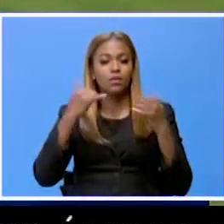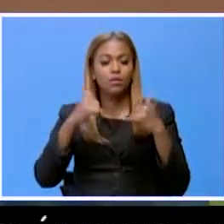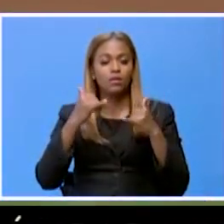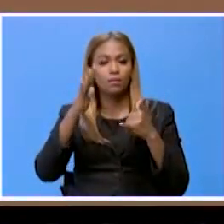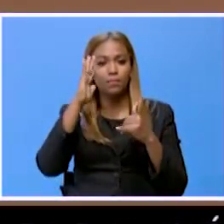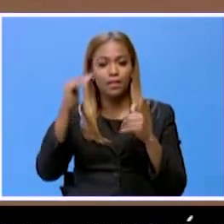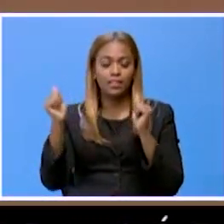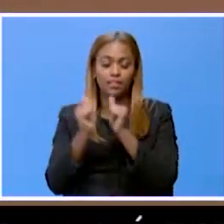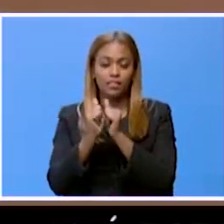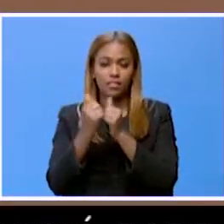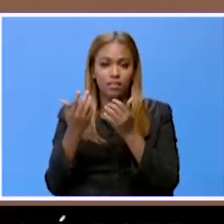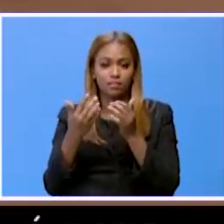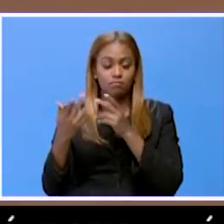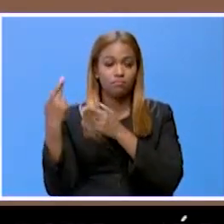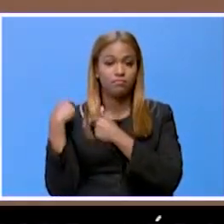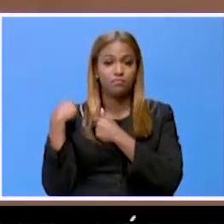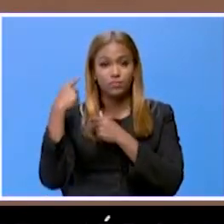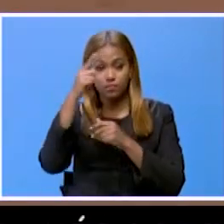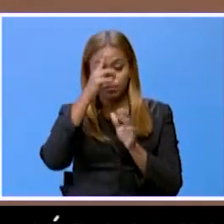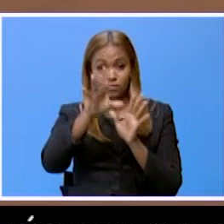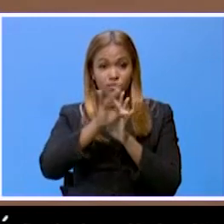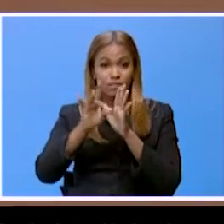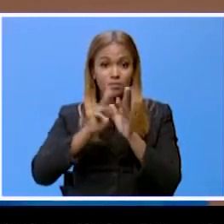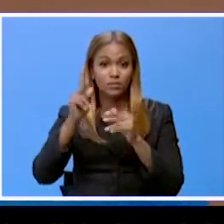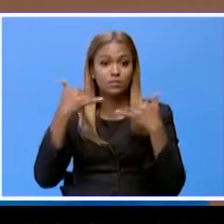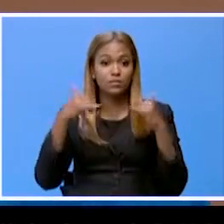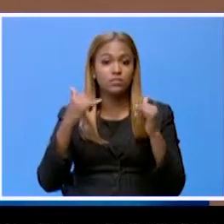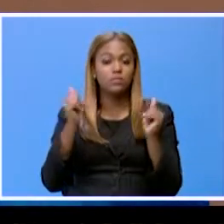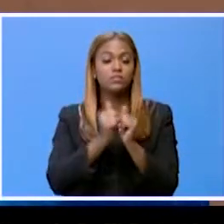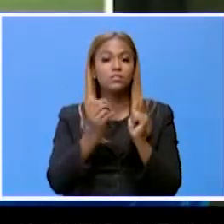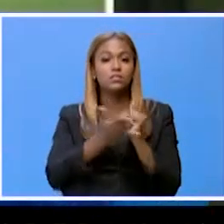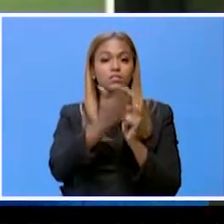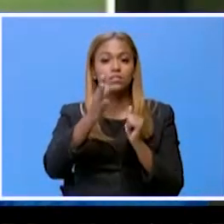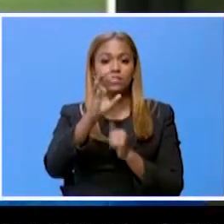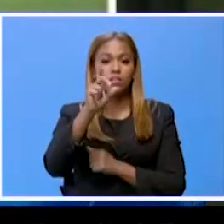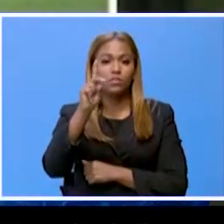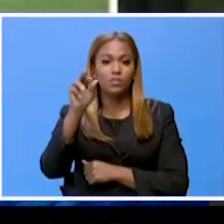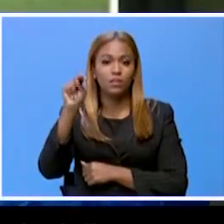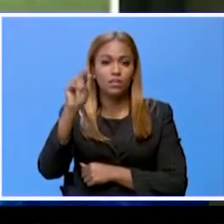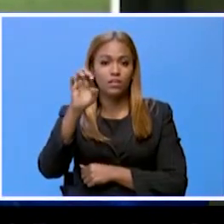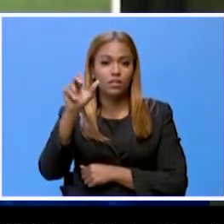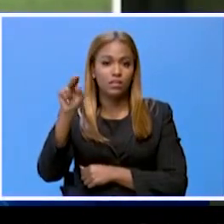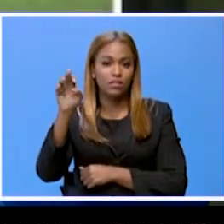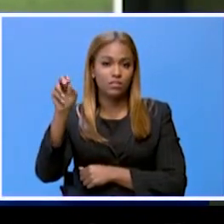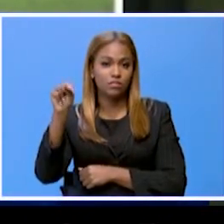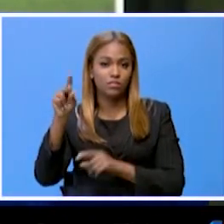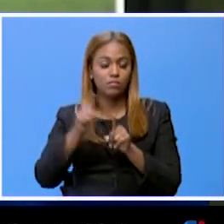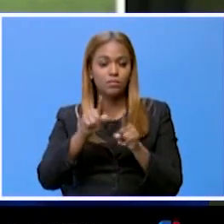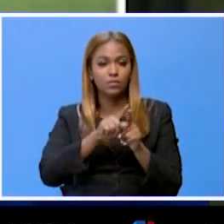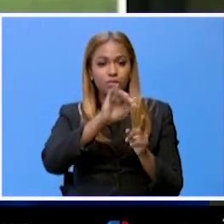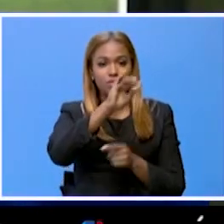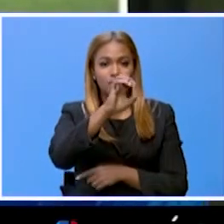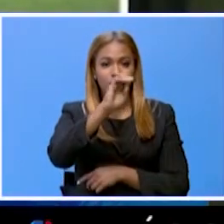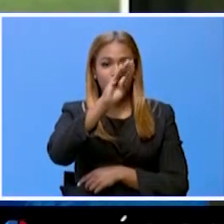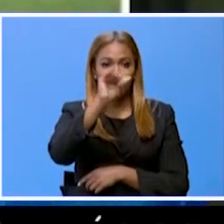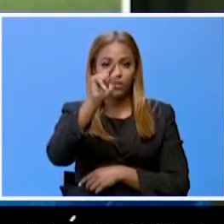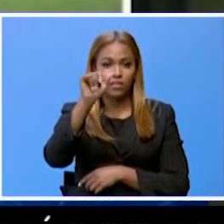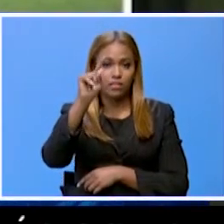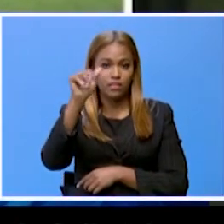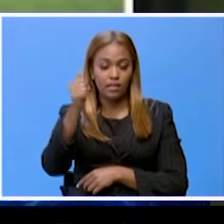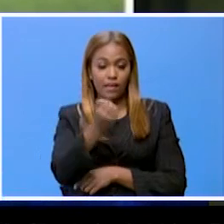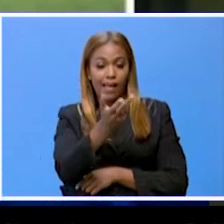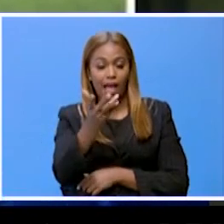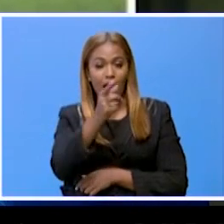que nos estarán representando para escoger a los jugadores, entre ellos Edwin Encarnación y José Bautista, algunos de los nombres que